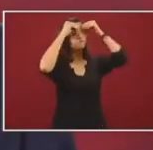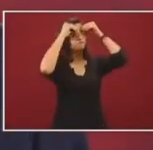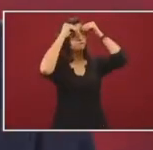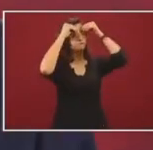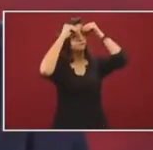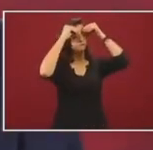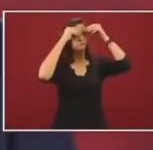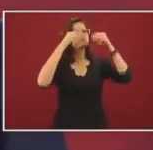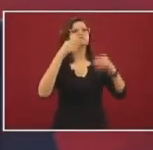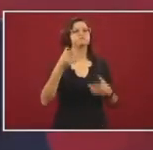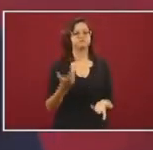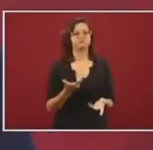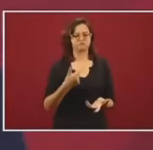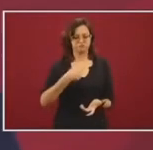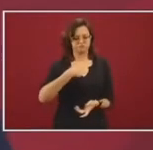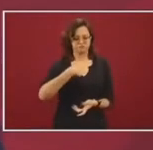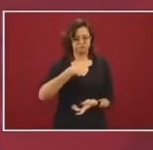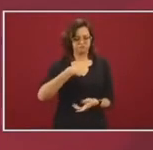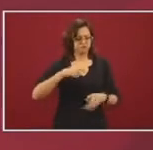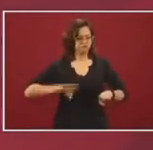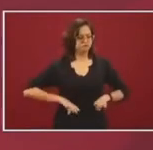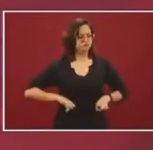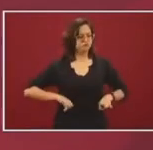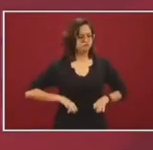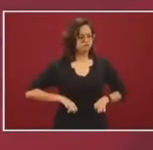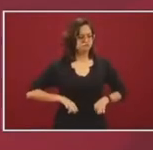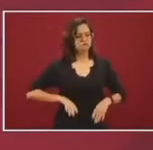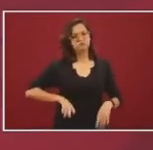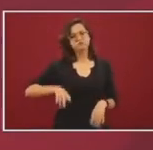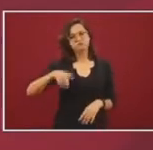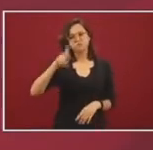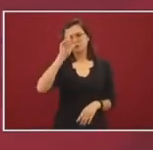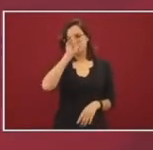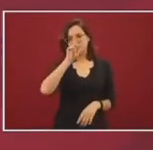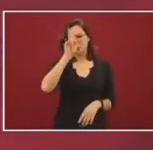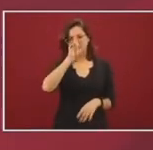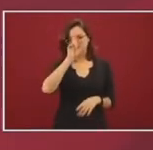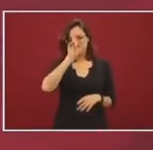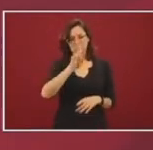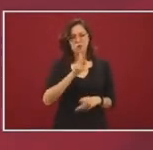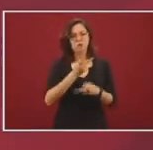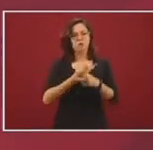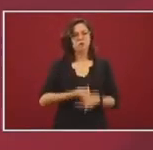con prudencia, sin desesperarnos,